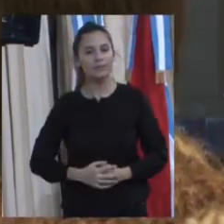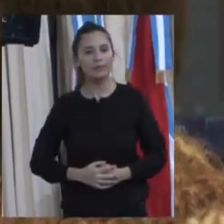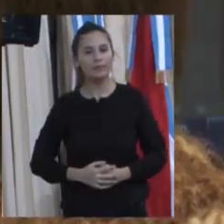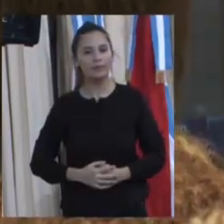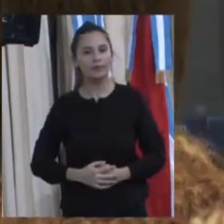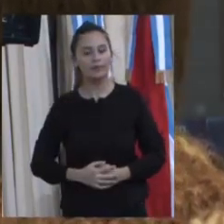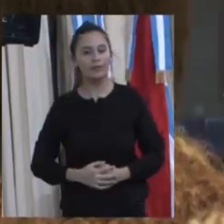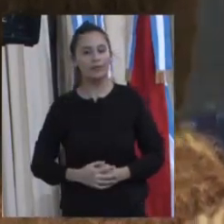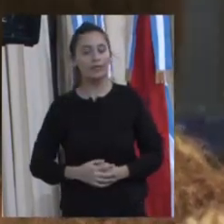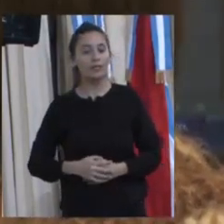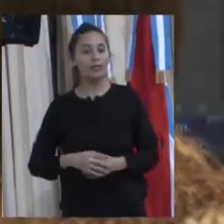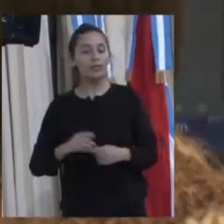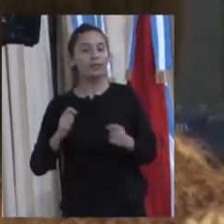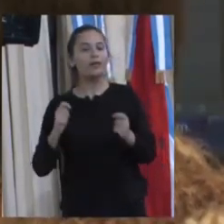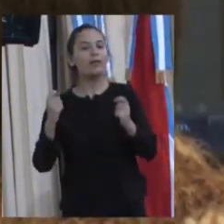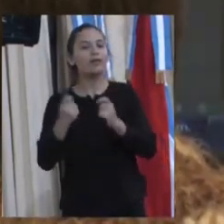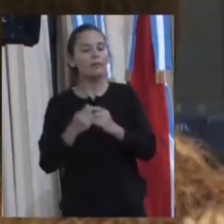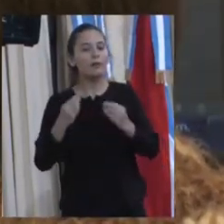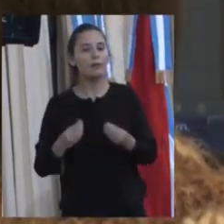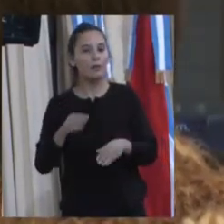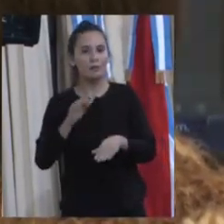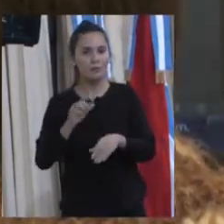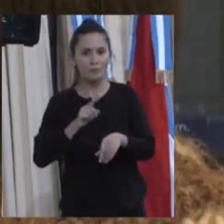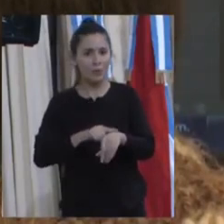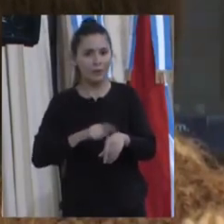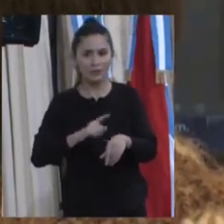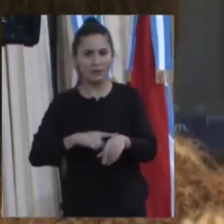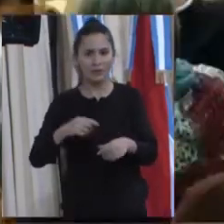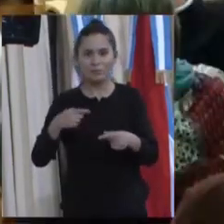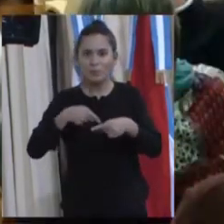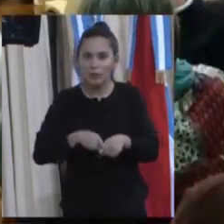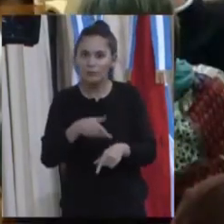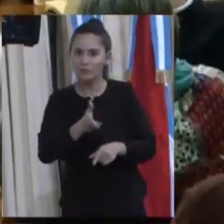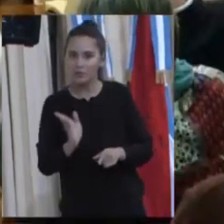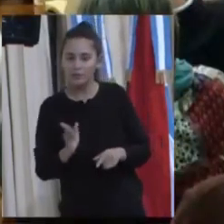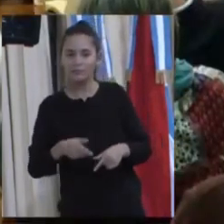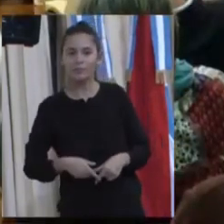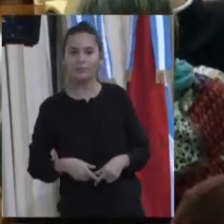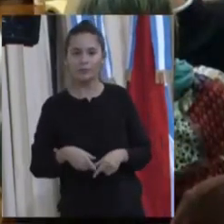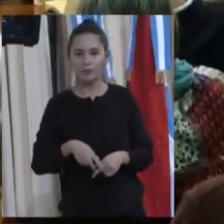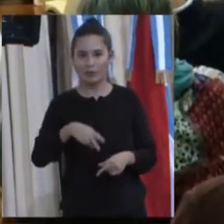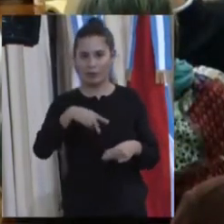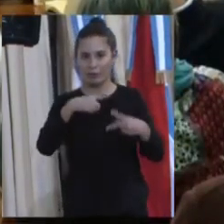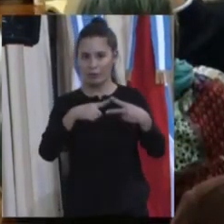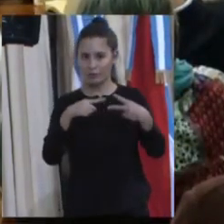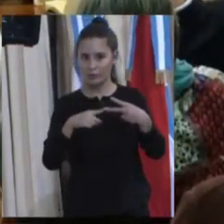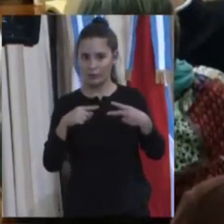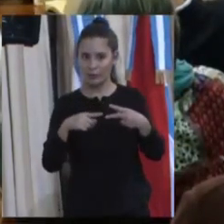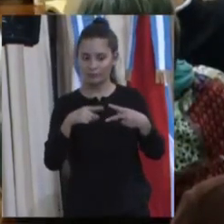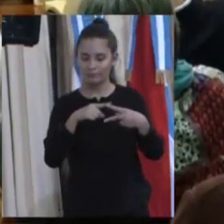en la reforma como hecho político y social podemos distinguir dos grandes